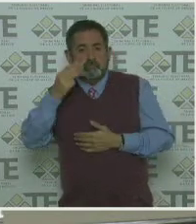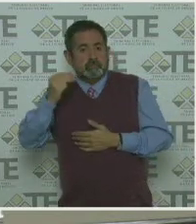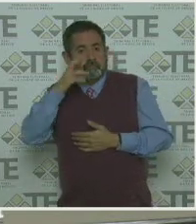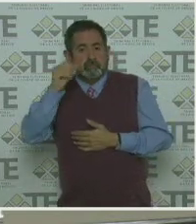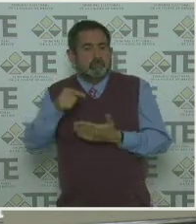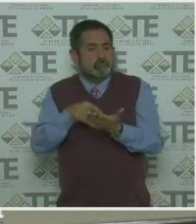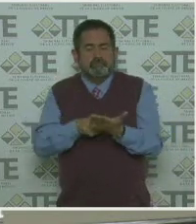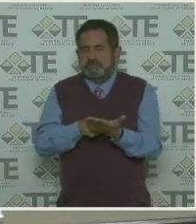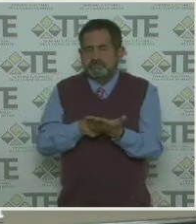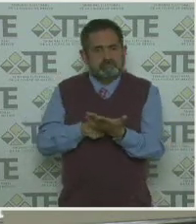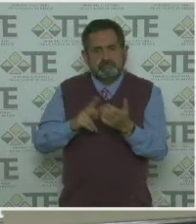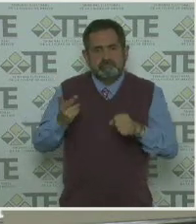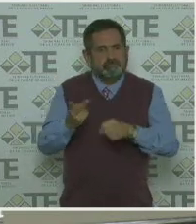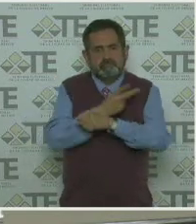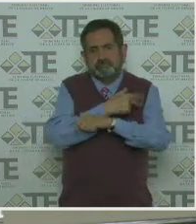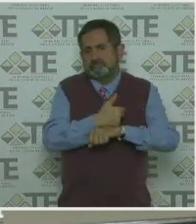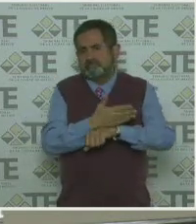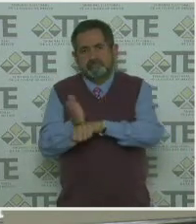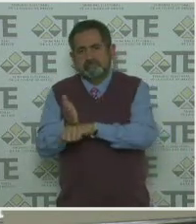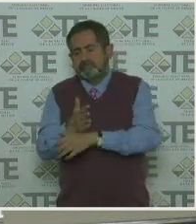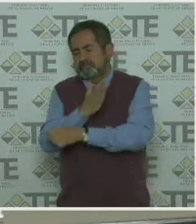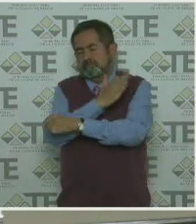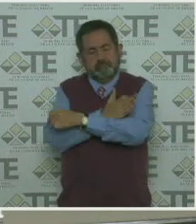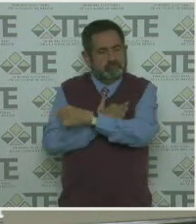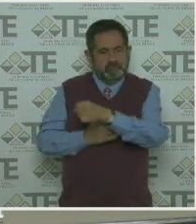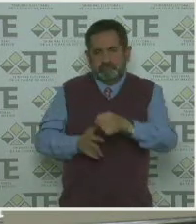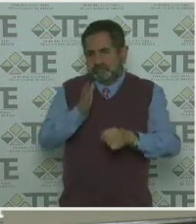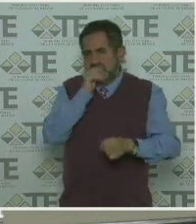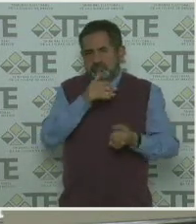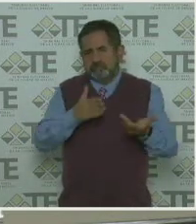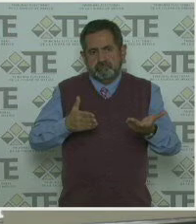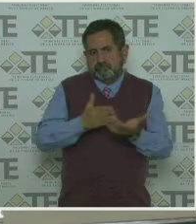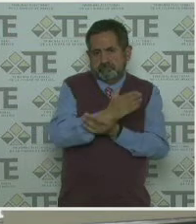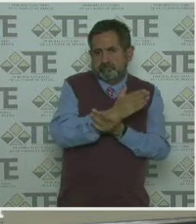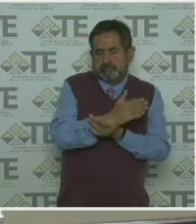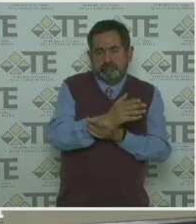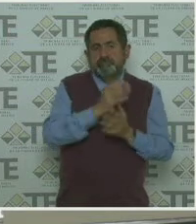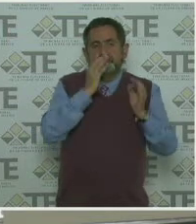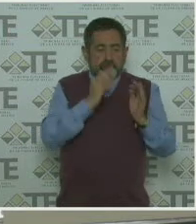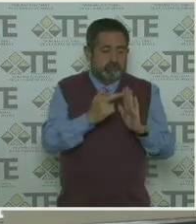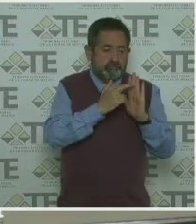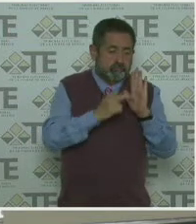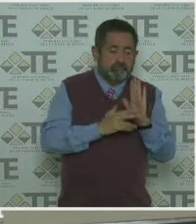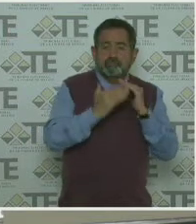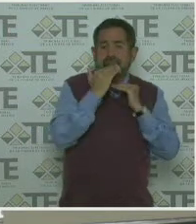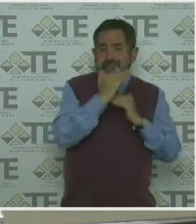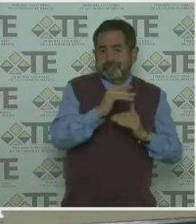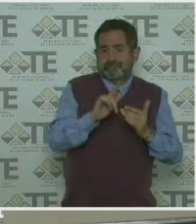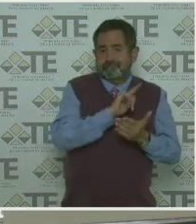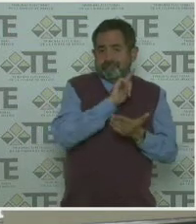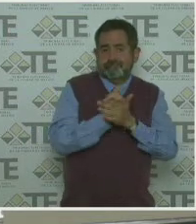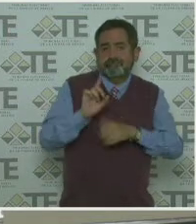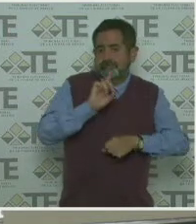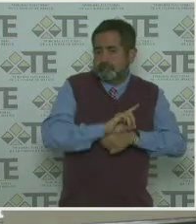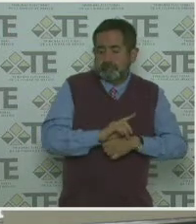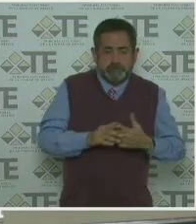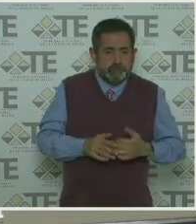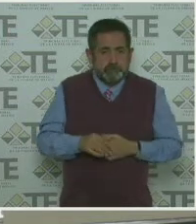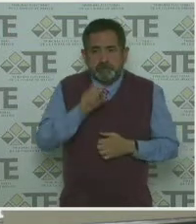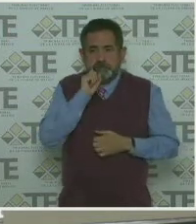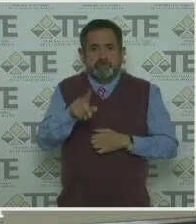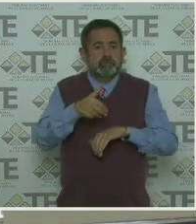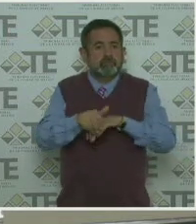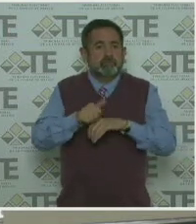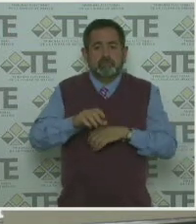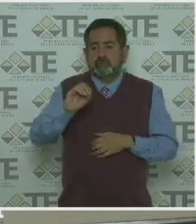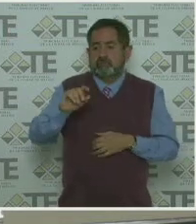del año que transcurre, es evidente que se hizo fuera del plazo previsto para tal efecto. Asimismo, en el juicio